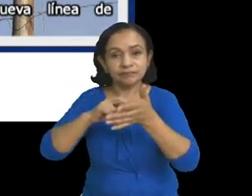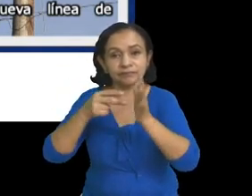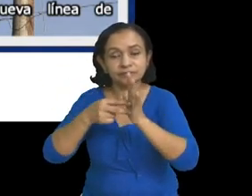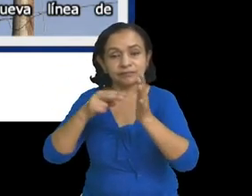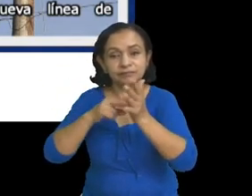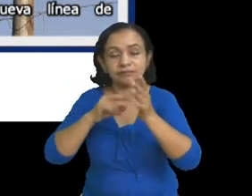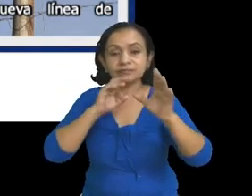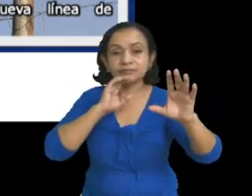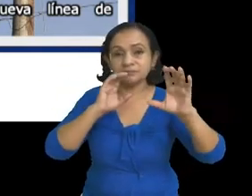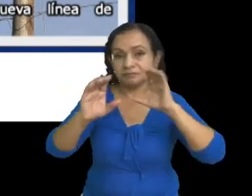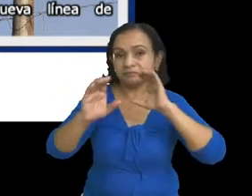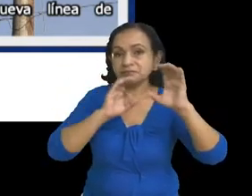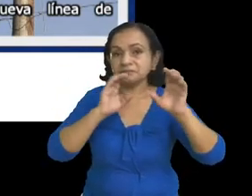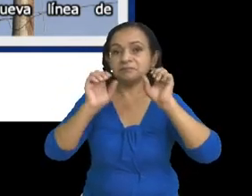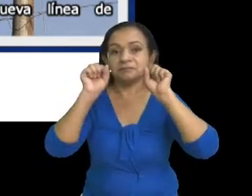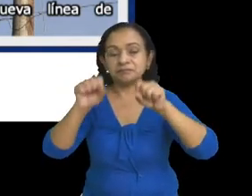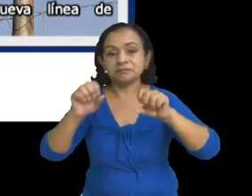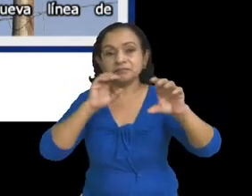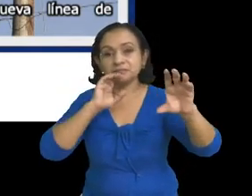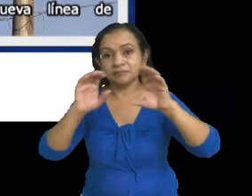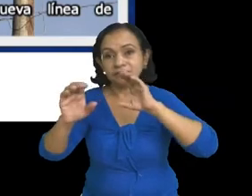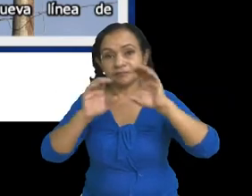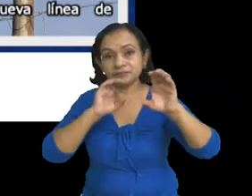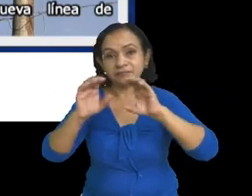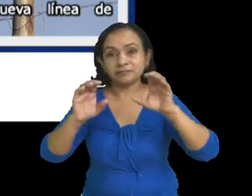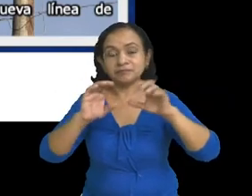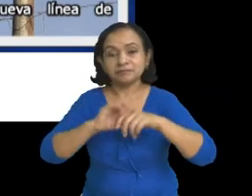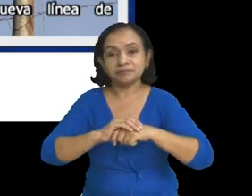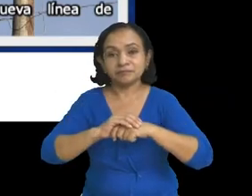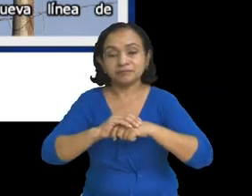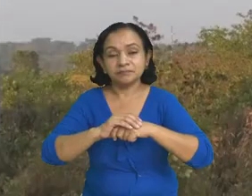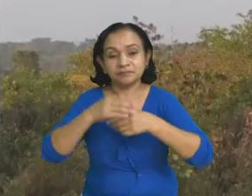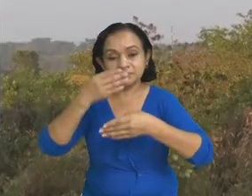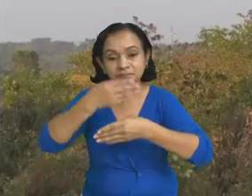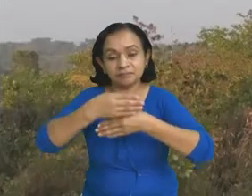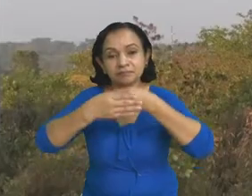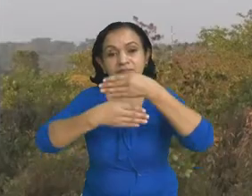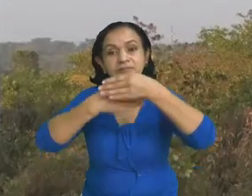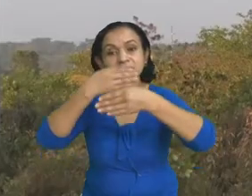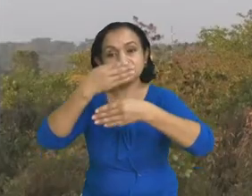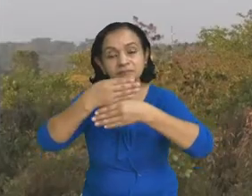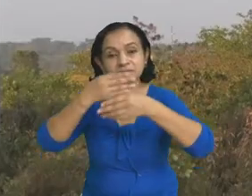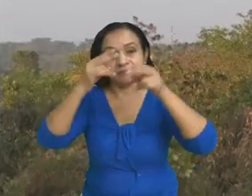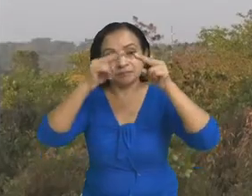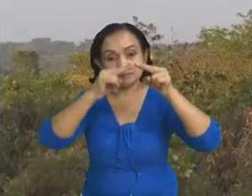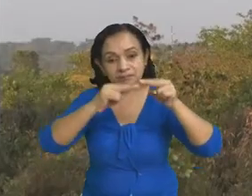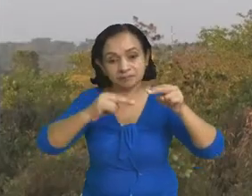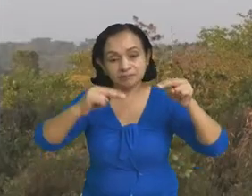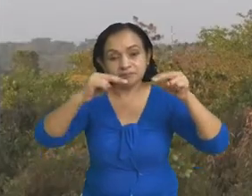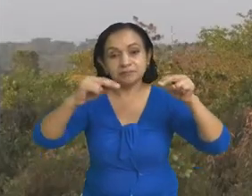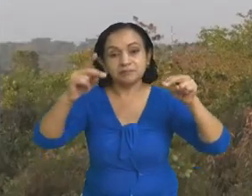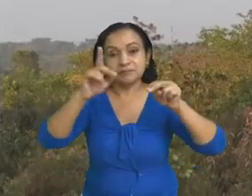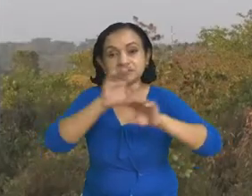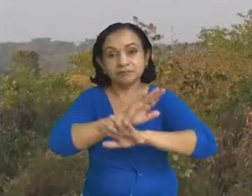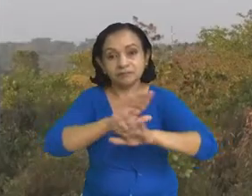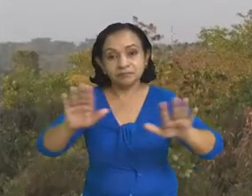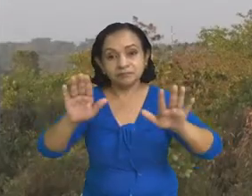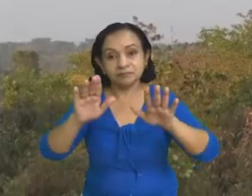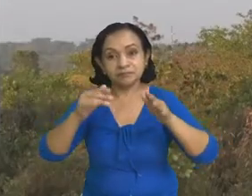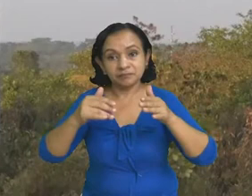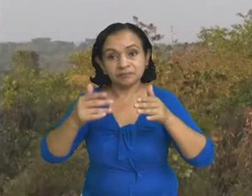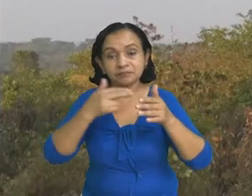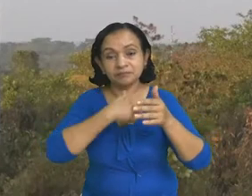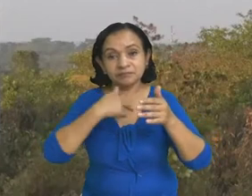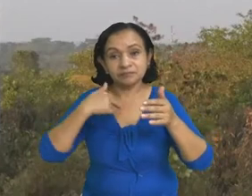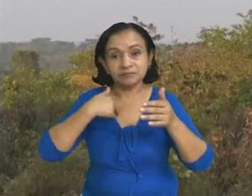de comunicaciones, pues, porque también en lo que es la infraestructura de las líneas de transmisión, el último hilo, claro, que